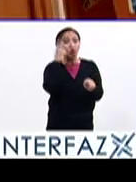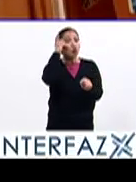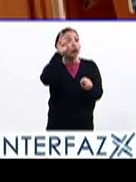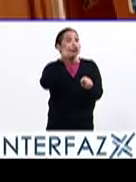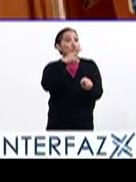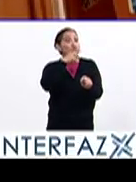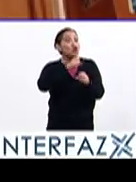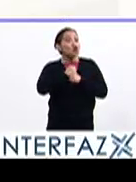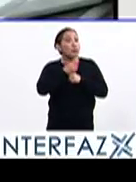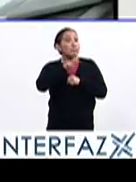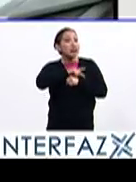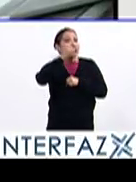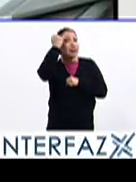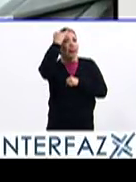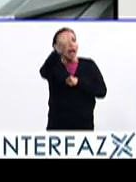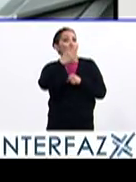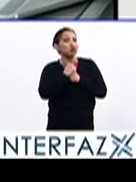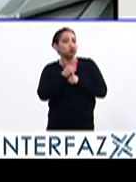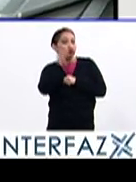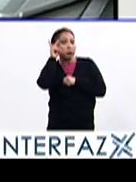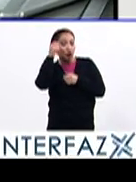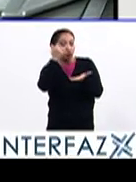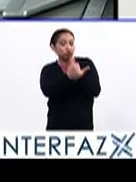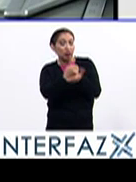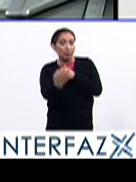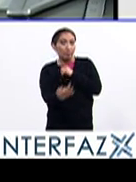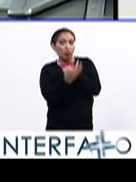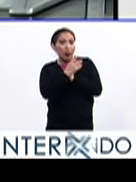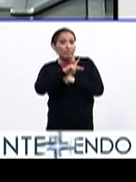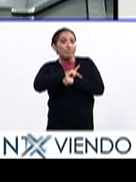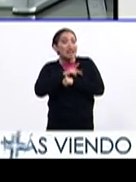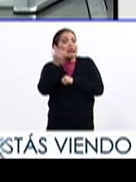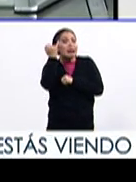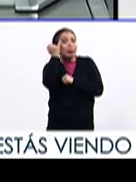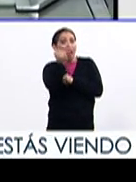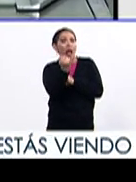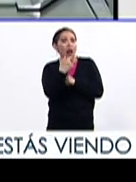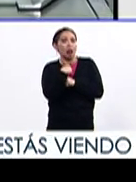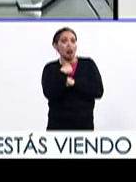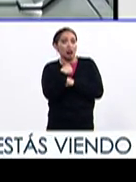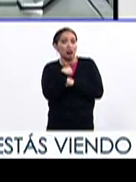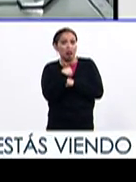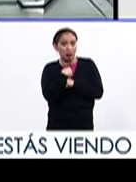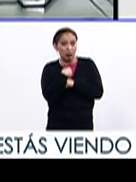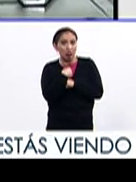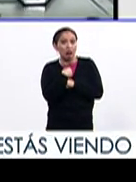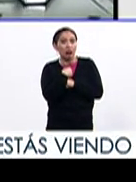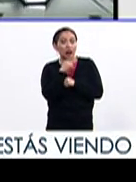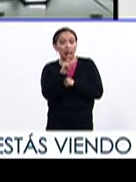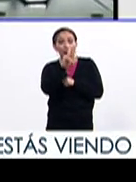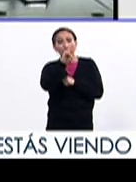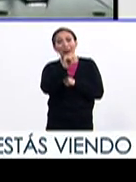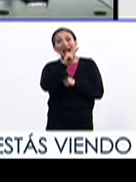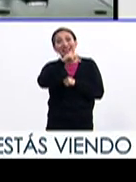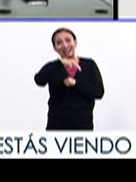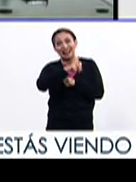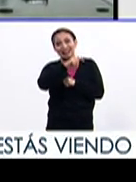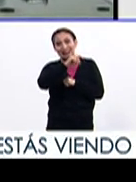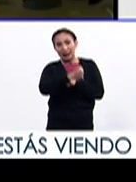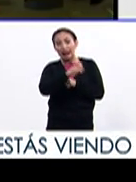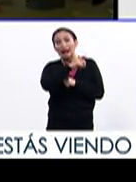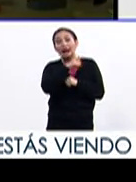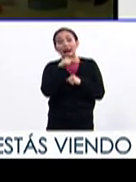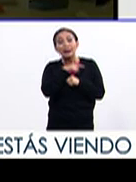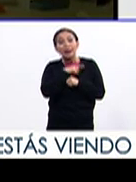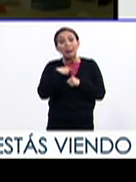propiedad intelectual. Es una protección a la originalidad de una idea. Uh-huh. Una patente tiene que